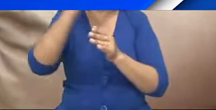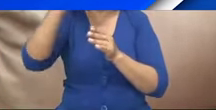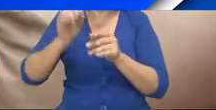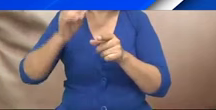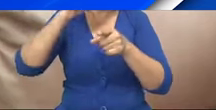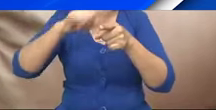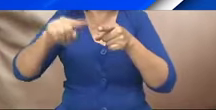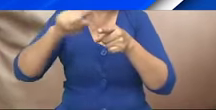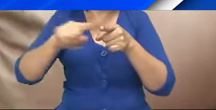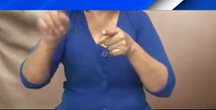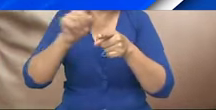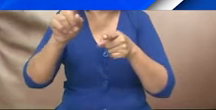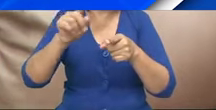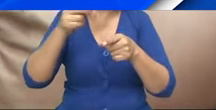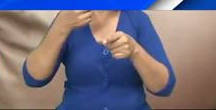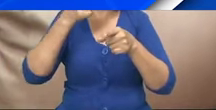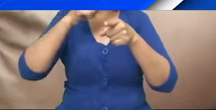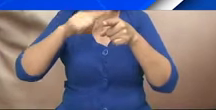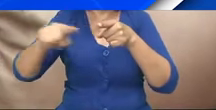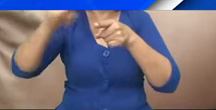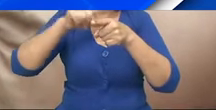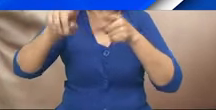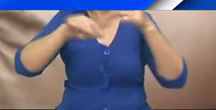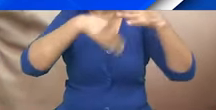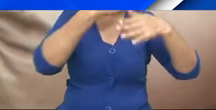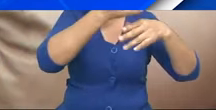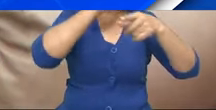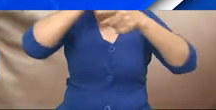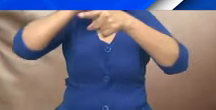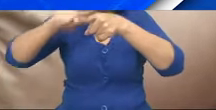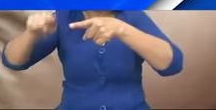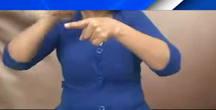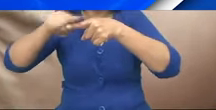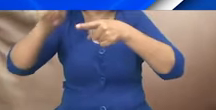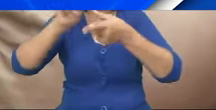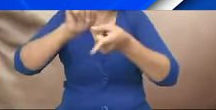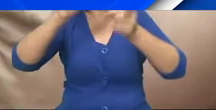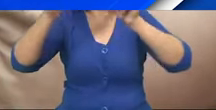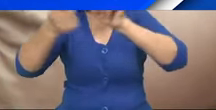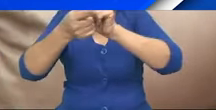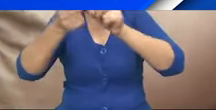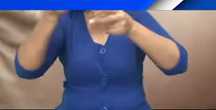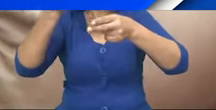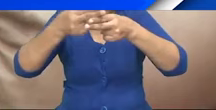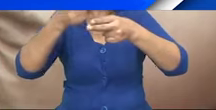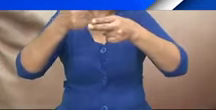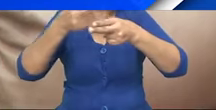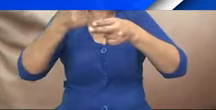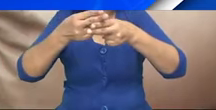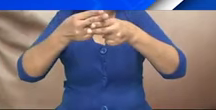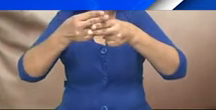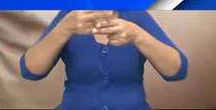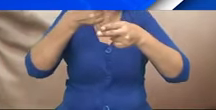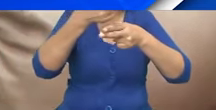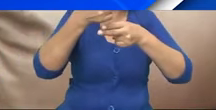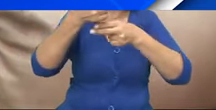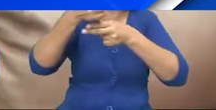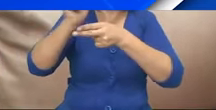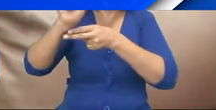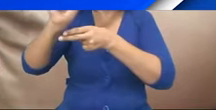interés con el que vamos a pagar este préstamo. O sea, cambiar de nombre, diría, Chana por